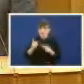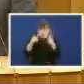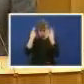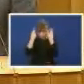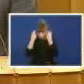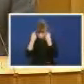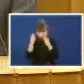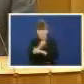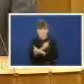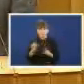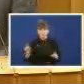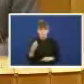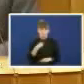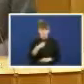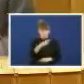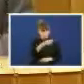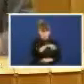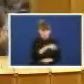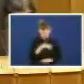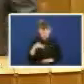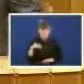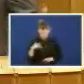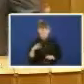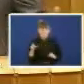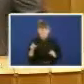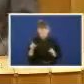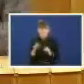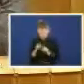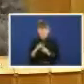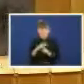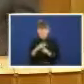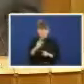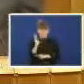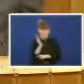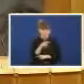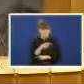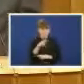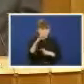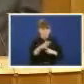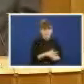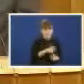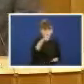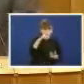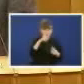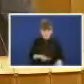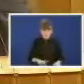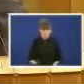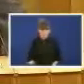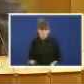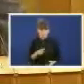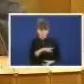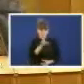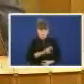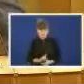intentos constantes de promover unha casta e especie de racismo lingüístico que non venga a ningún lado. deixen de